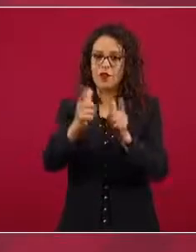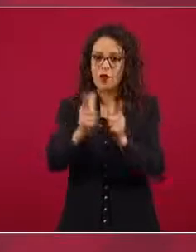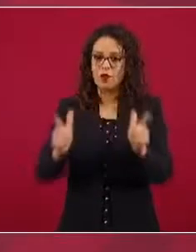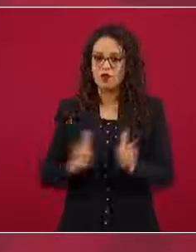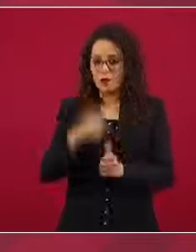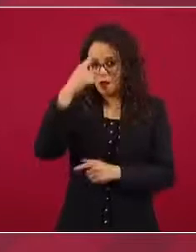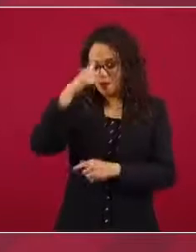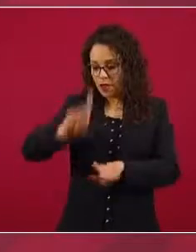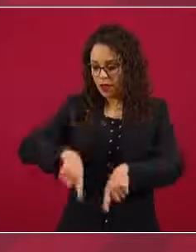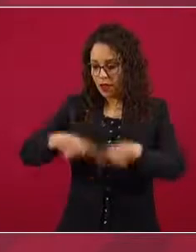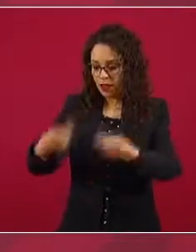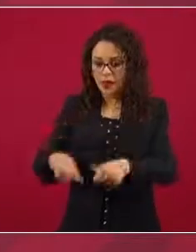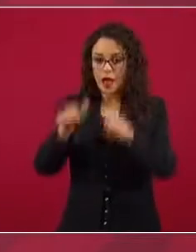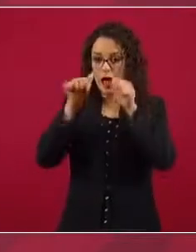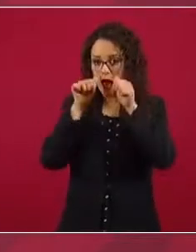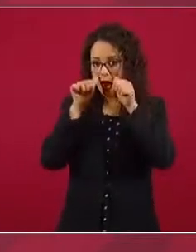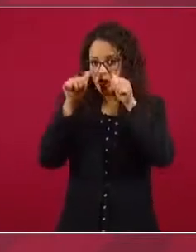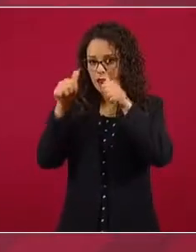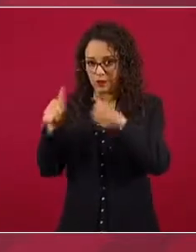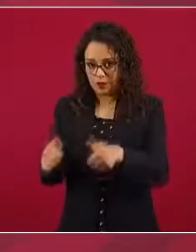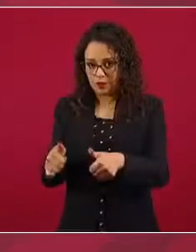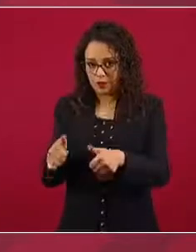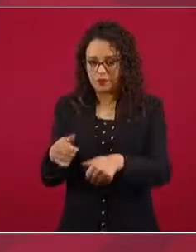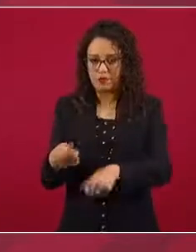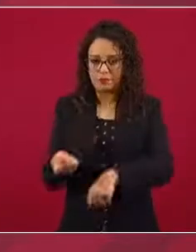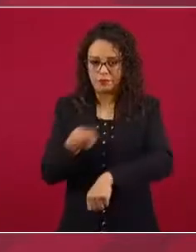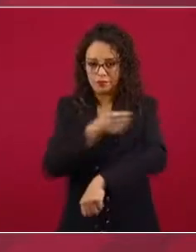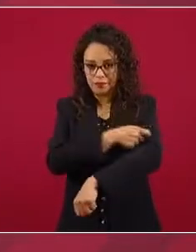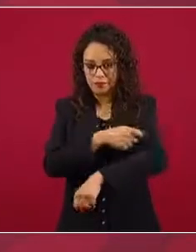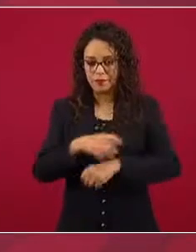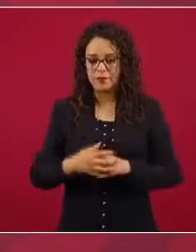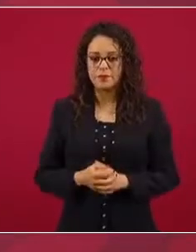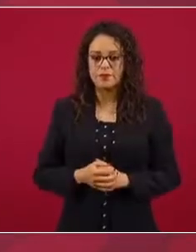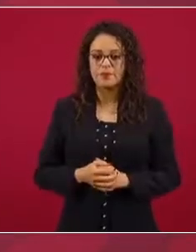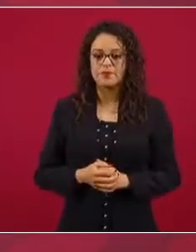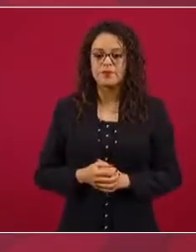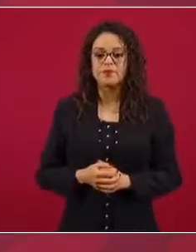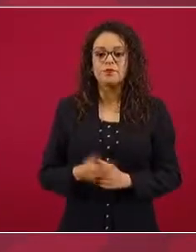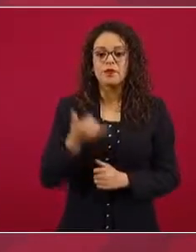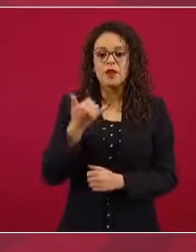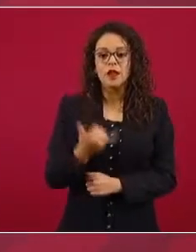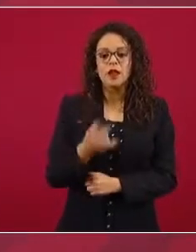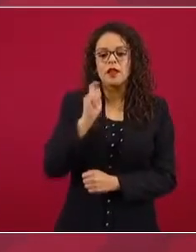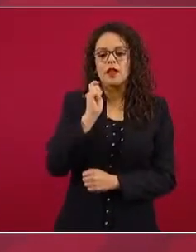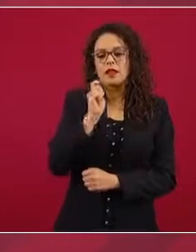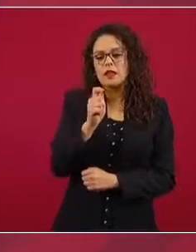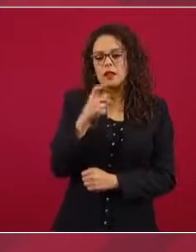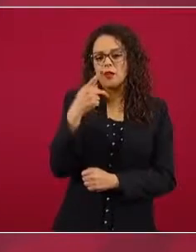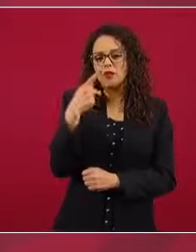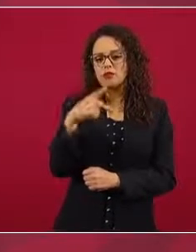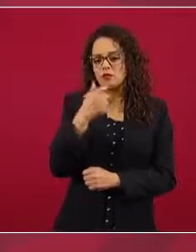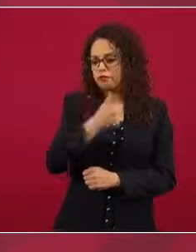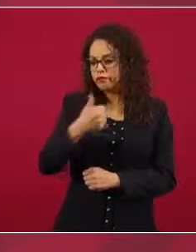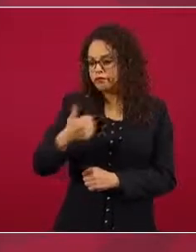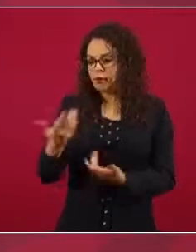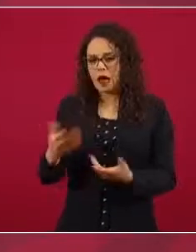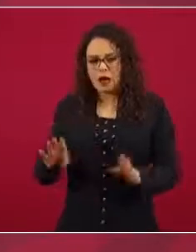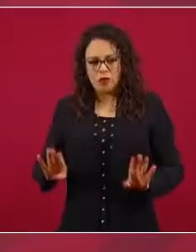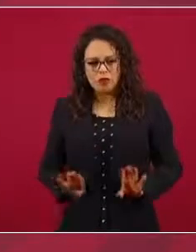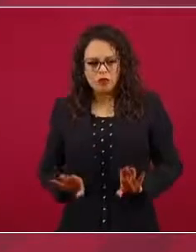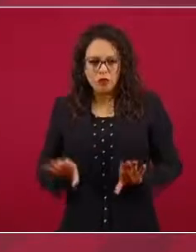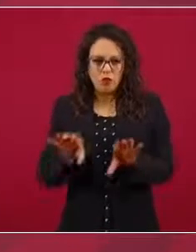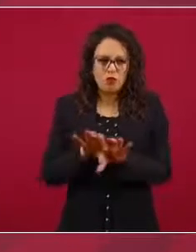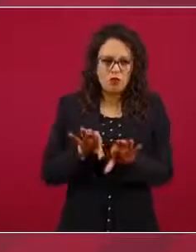También, de acuerdo a las características que vaya presentando o cómo se